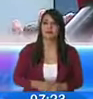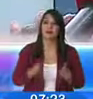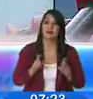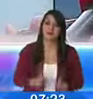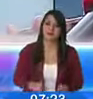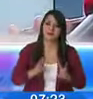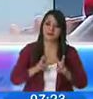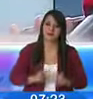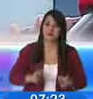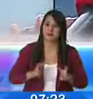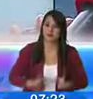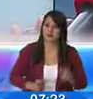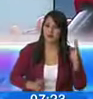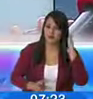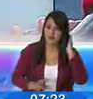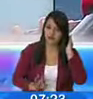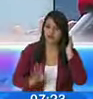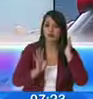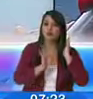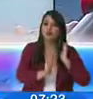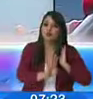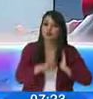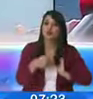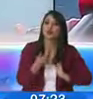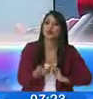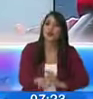determinar en su debido momento